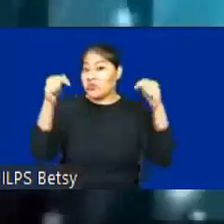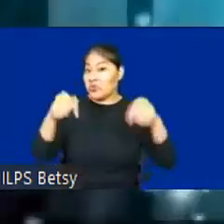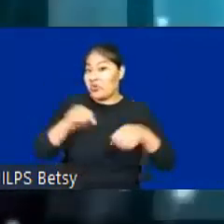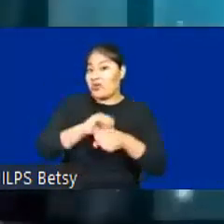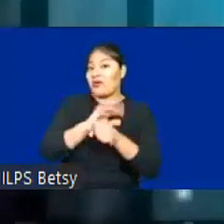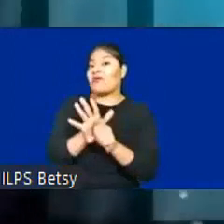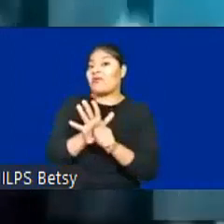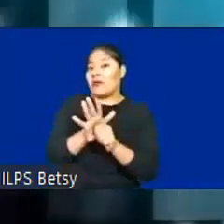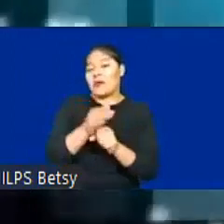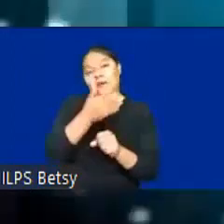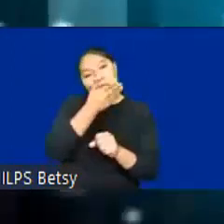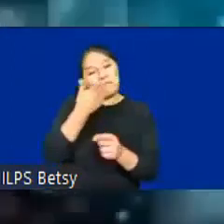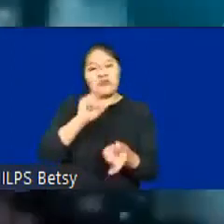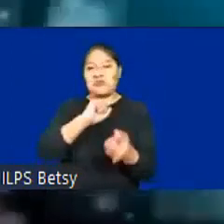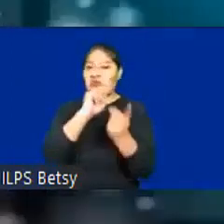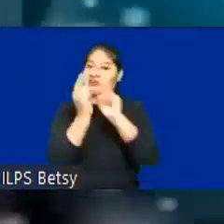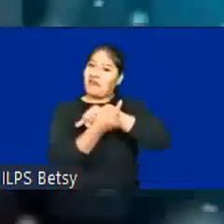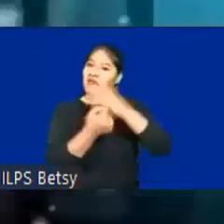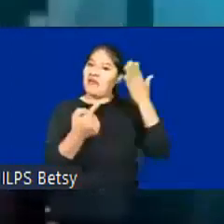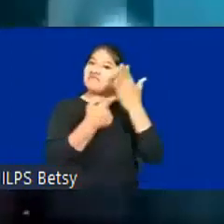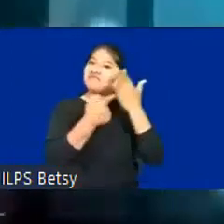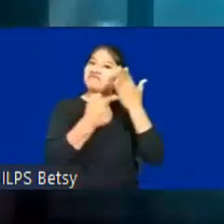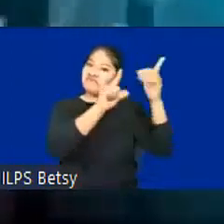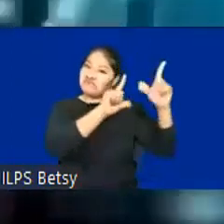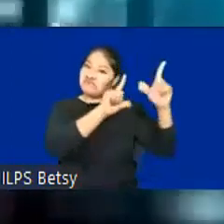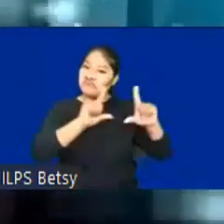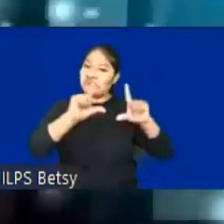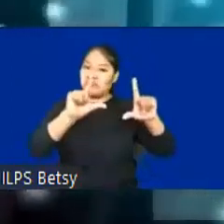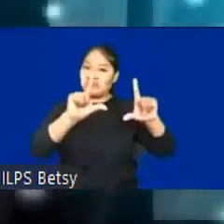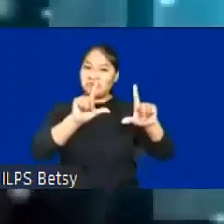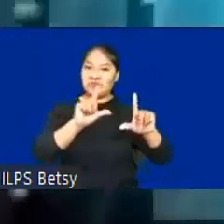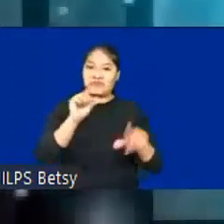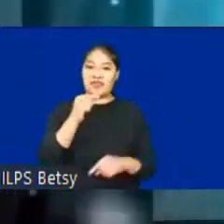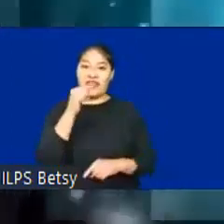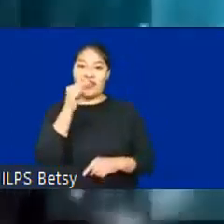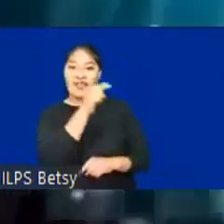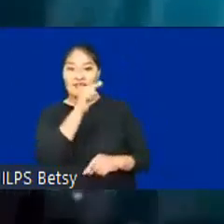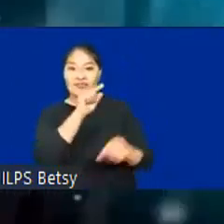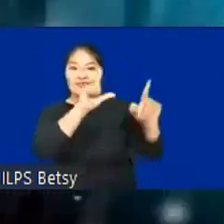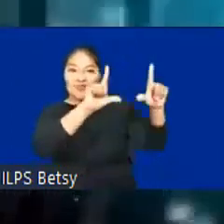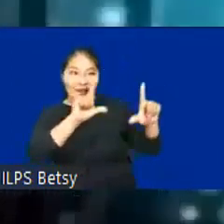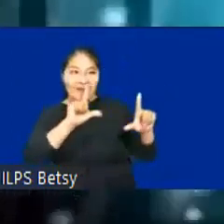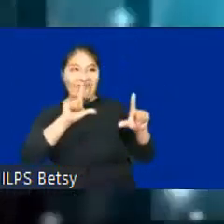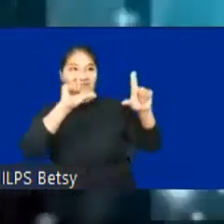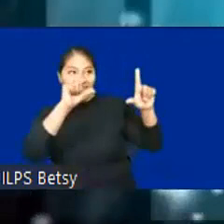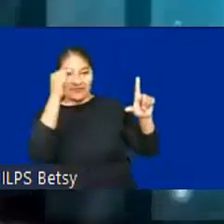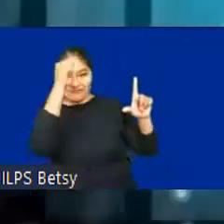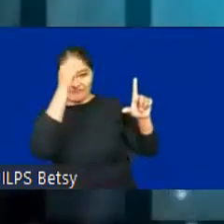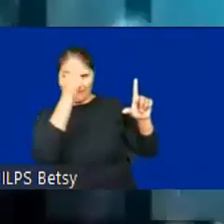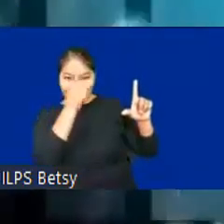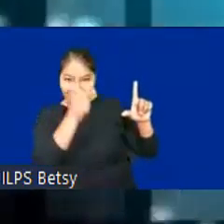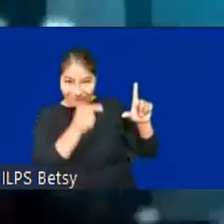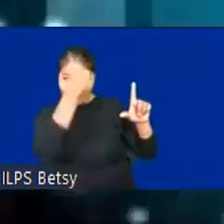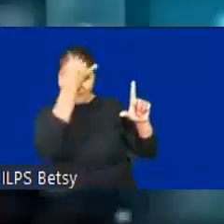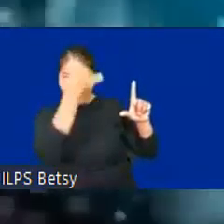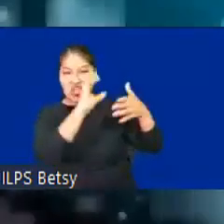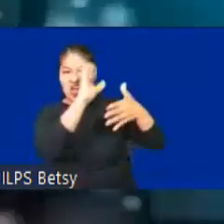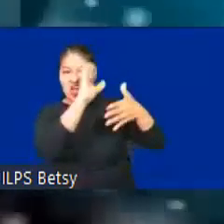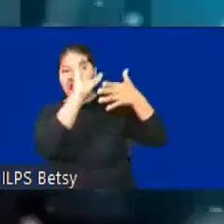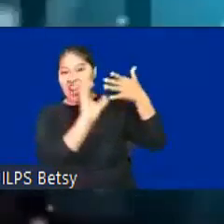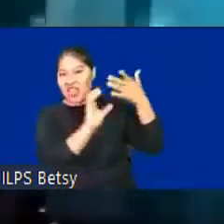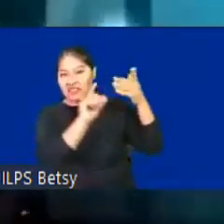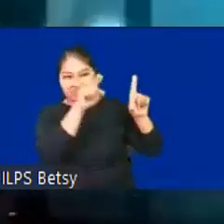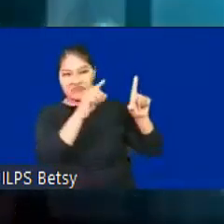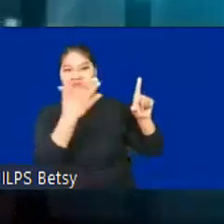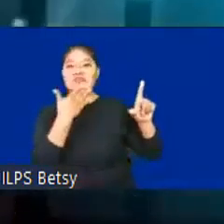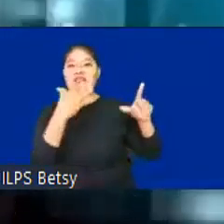Esta es una imagen de una tarjeta de identificación electrónica. Tiene todas las características del vehículo. En la parte superior tiene el código QR con el que